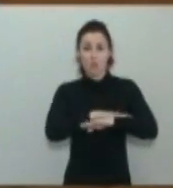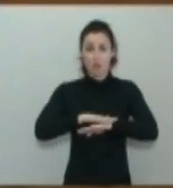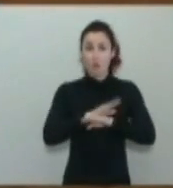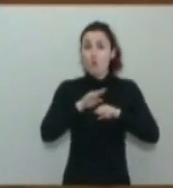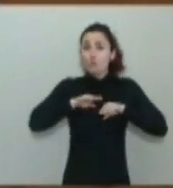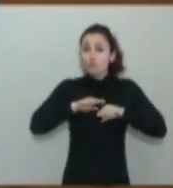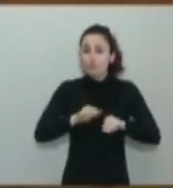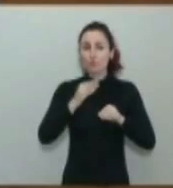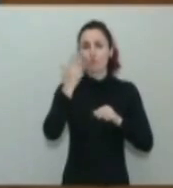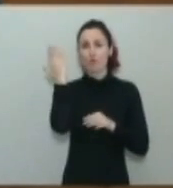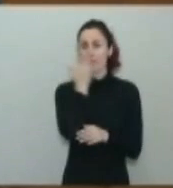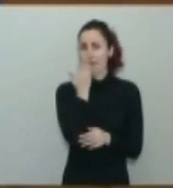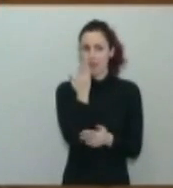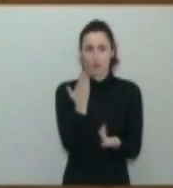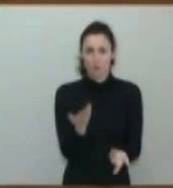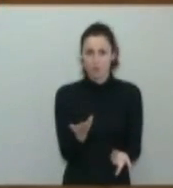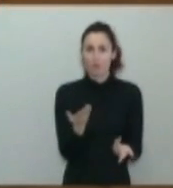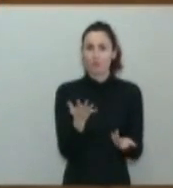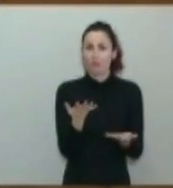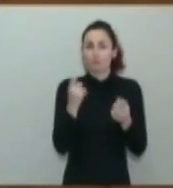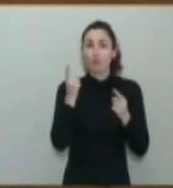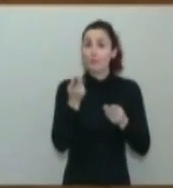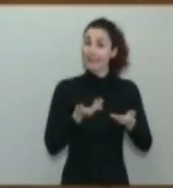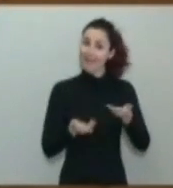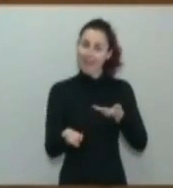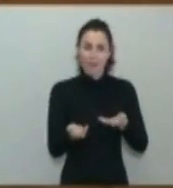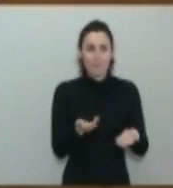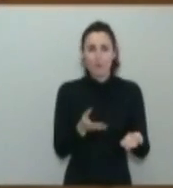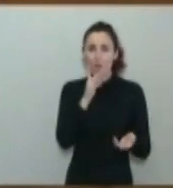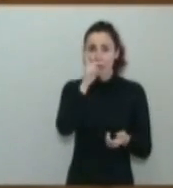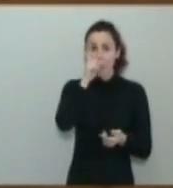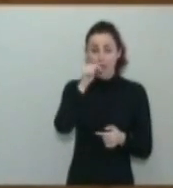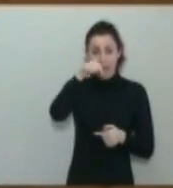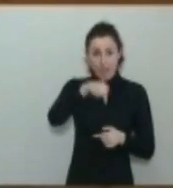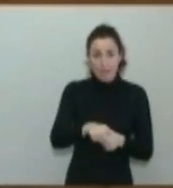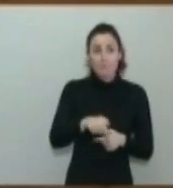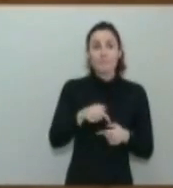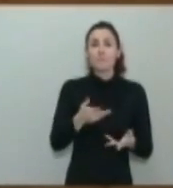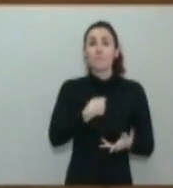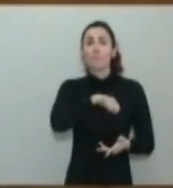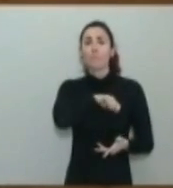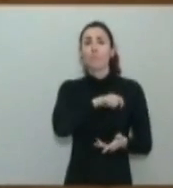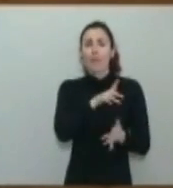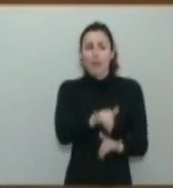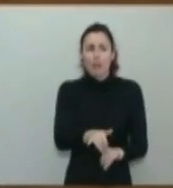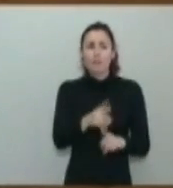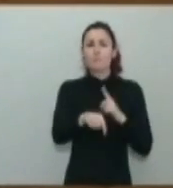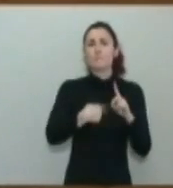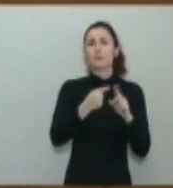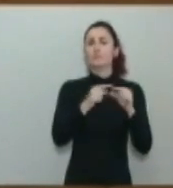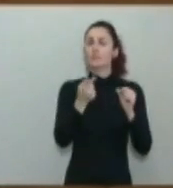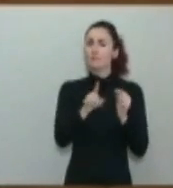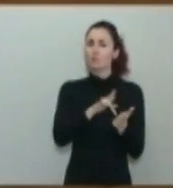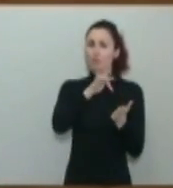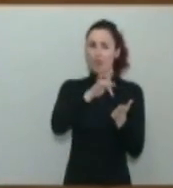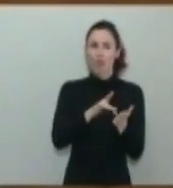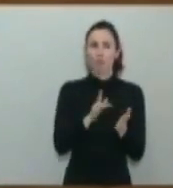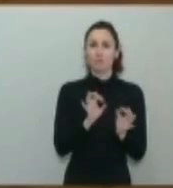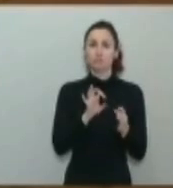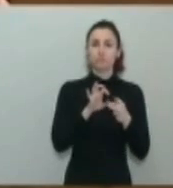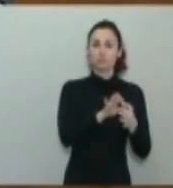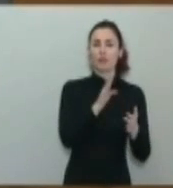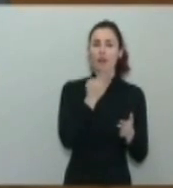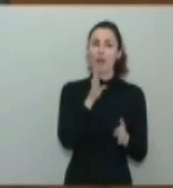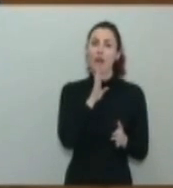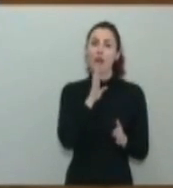centros docentes. Y aquí, en España y en Asturias, hay además experiencias suficientes a este respecto.